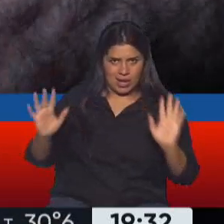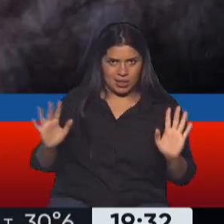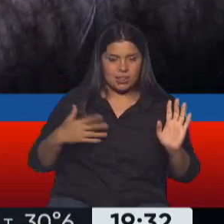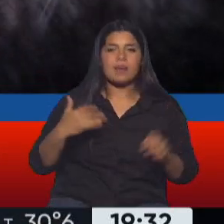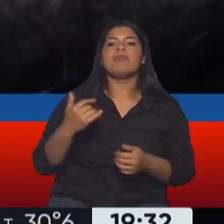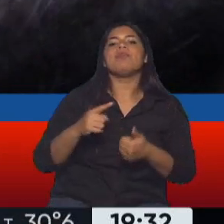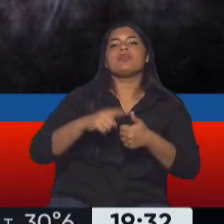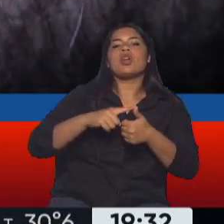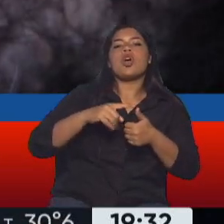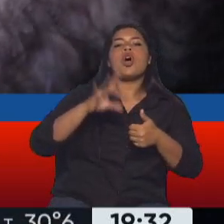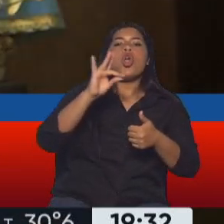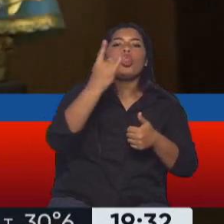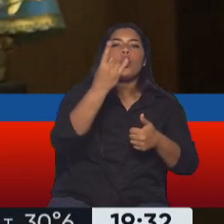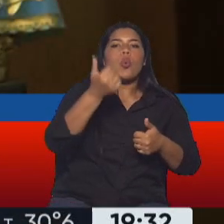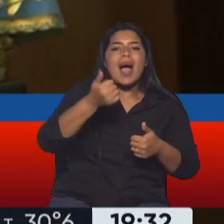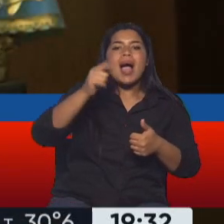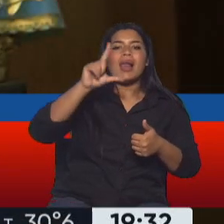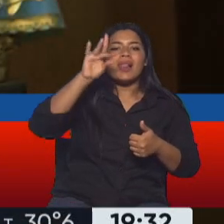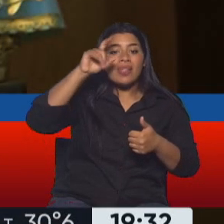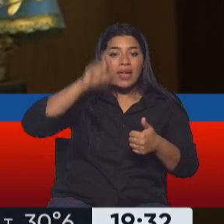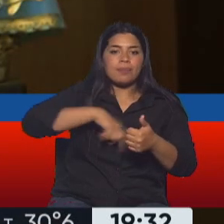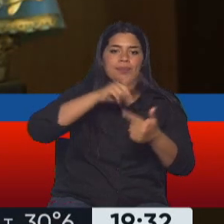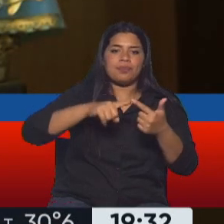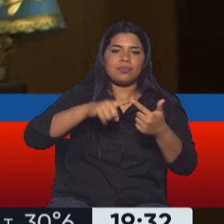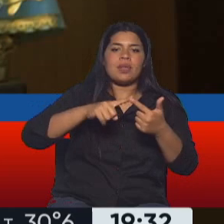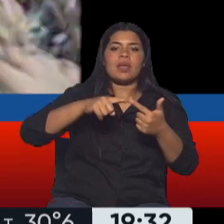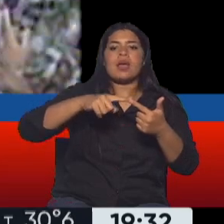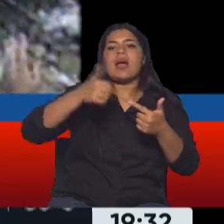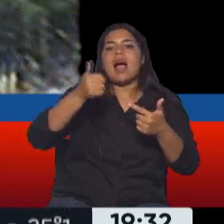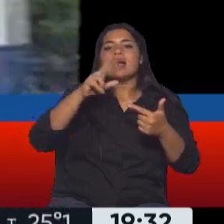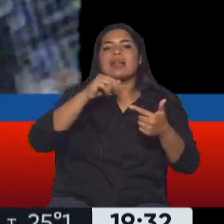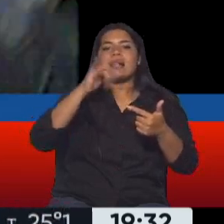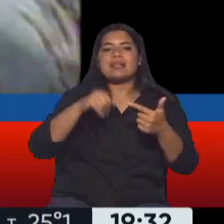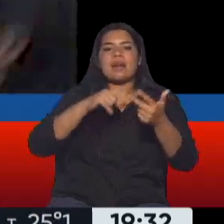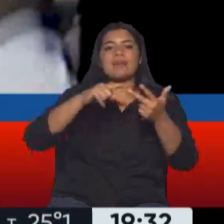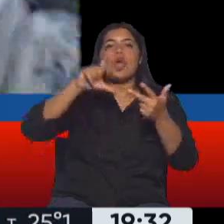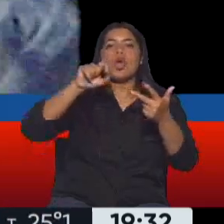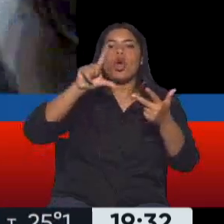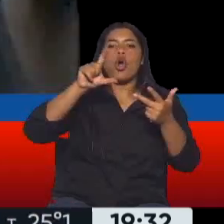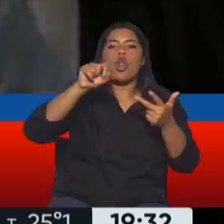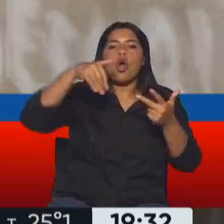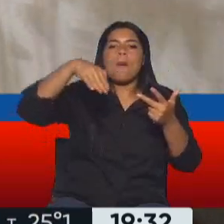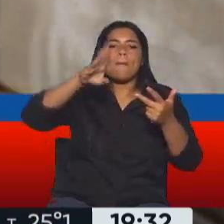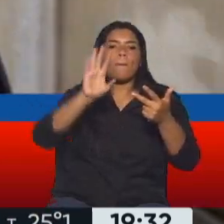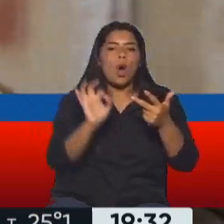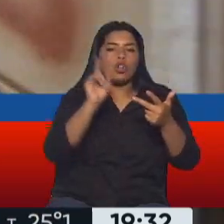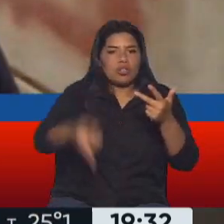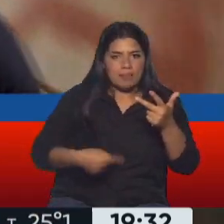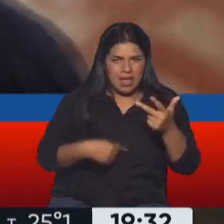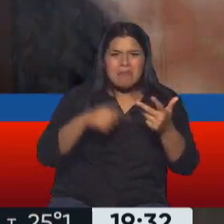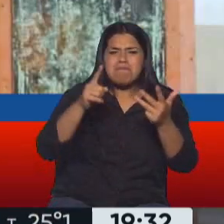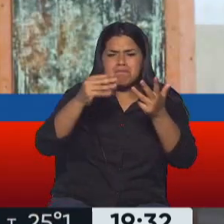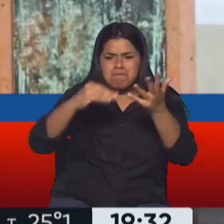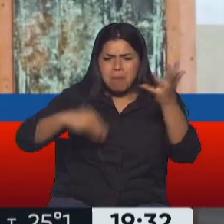habla Nito Artaza habla Cristian Colombo qué es una voz que se mantuvo casi oculta es aquel momento pero sobre todo habla el barrio y la